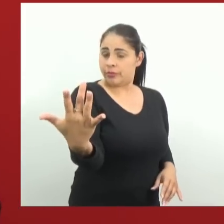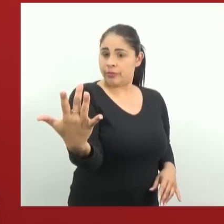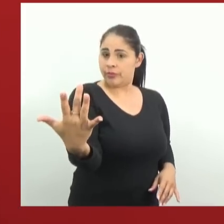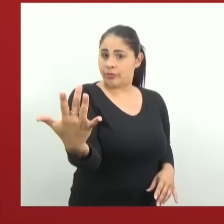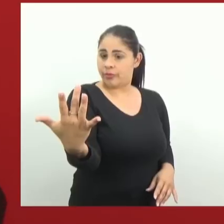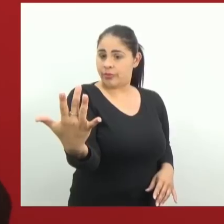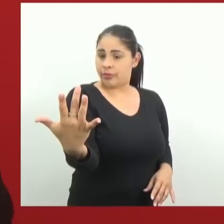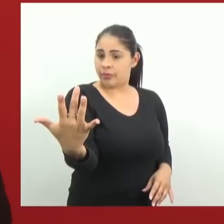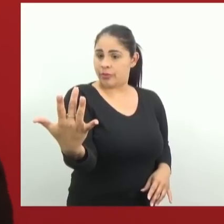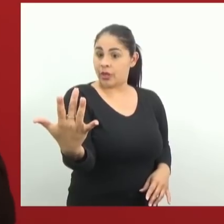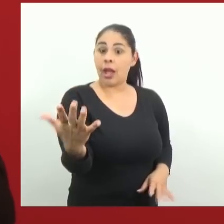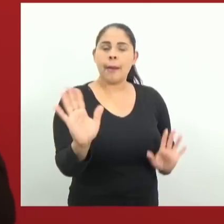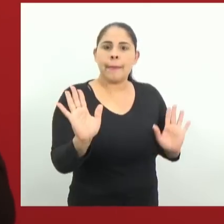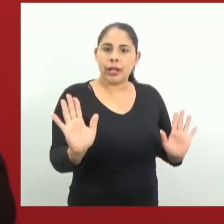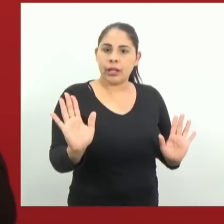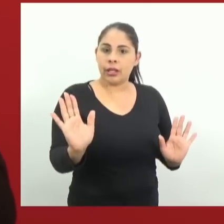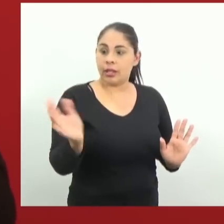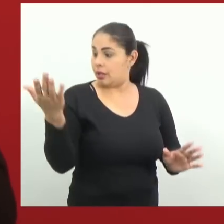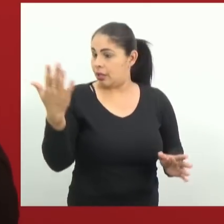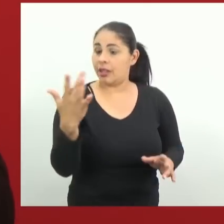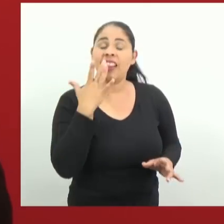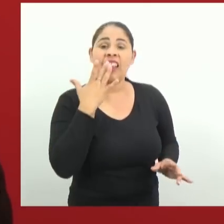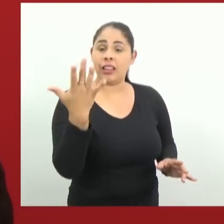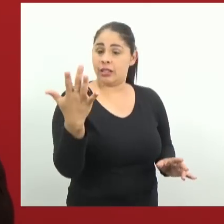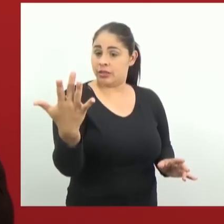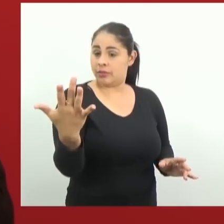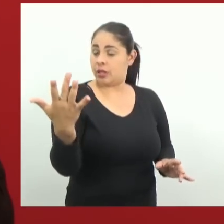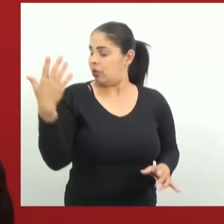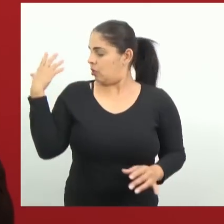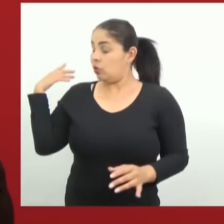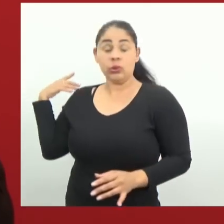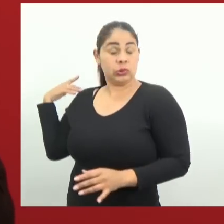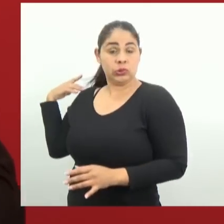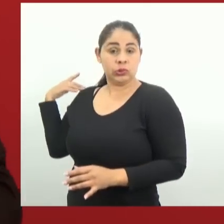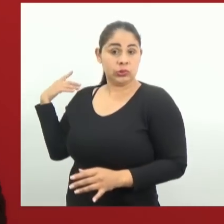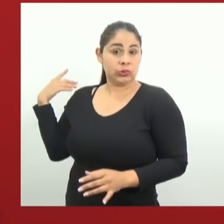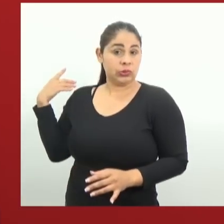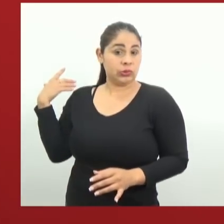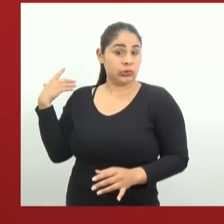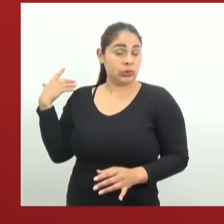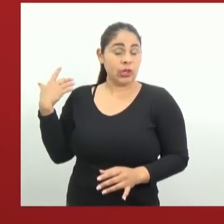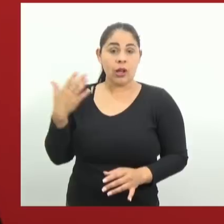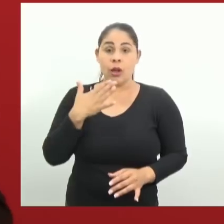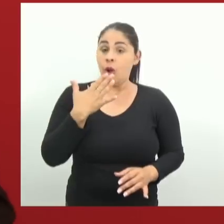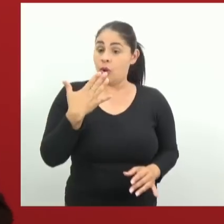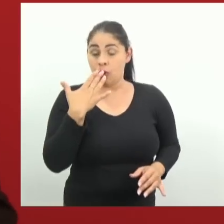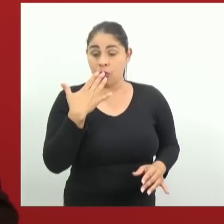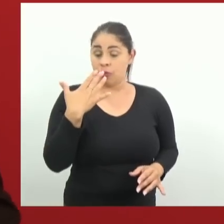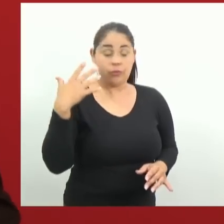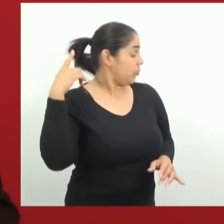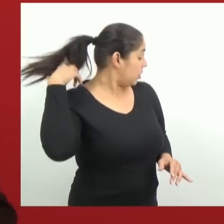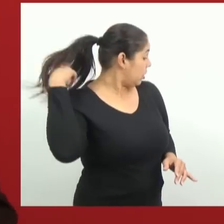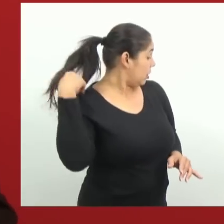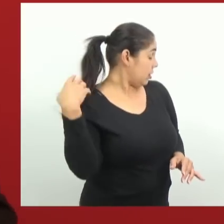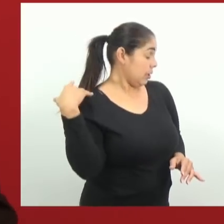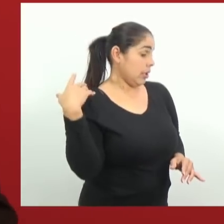que el espejo detrás tuya refleje tu cabello atrás, que no puedes ver a